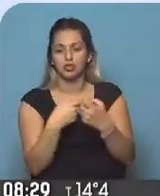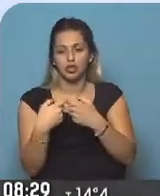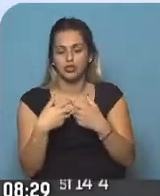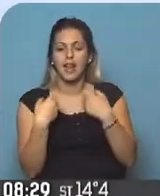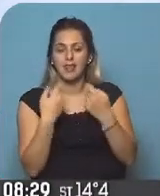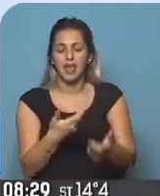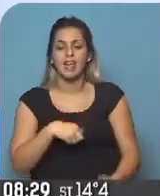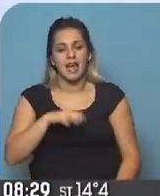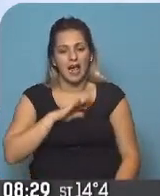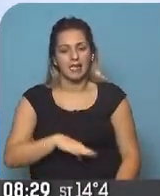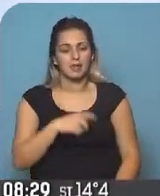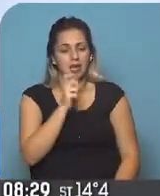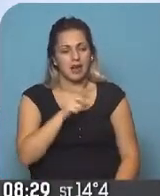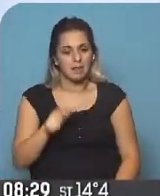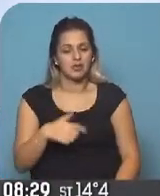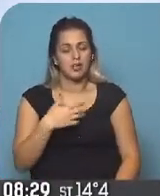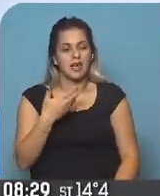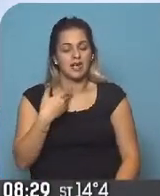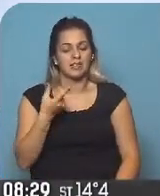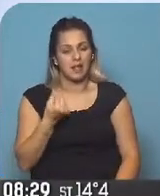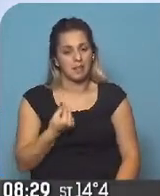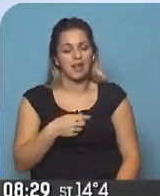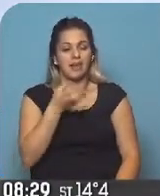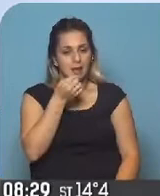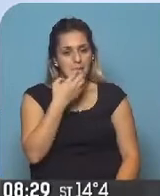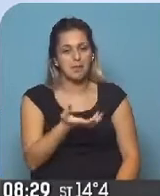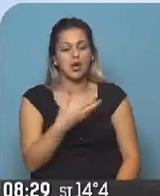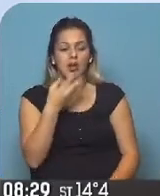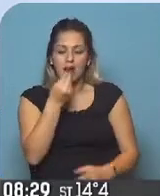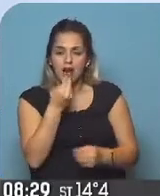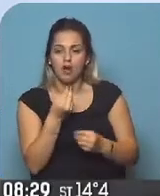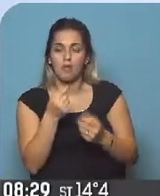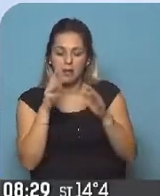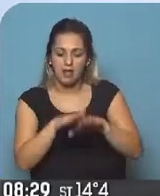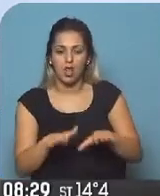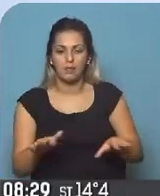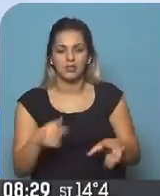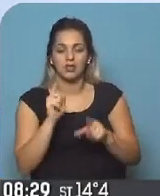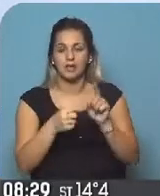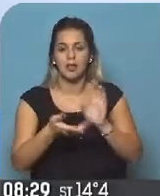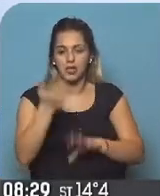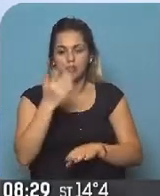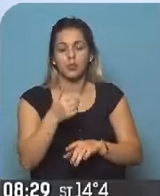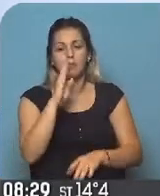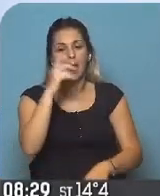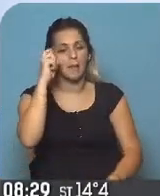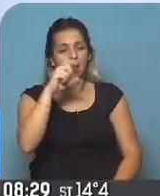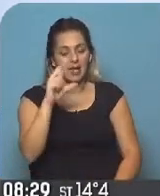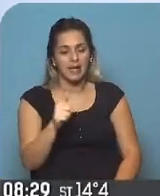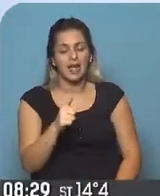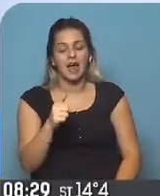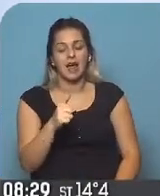alivio al bolsillo de los bonaerenses y mejorar la alimentación de los más chicos. También se aumentarán las becas de las unidades de